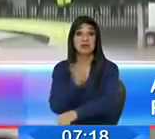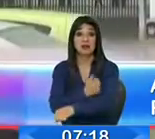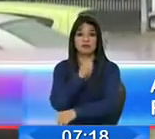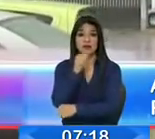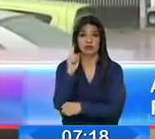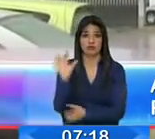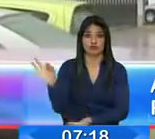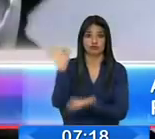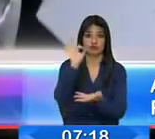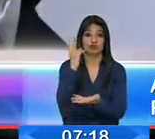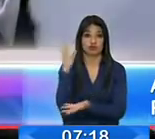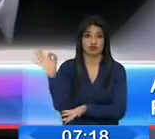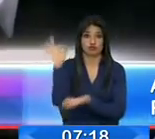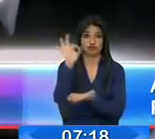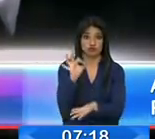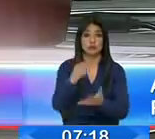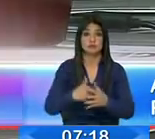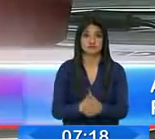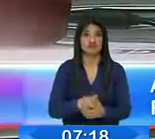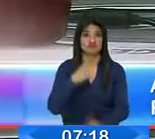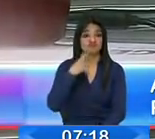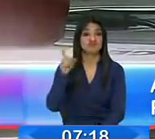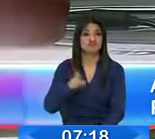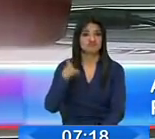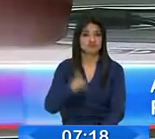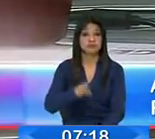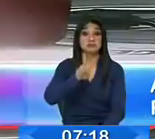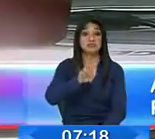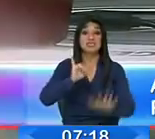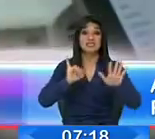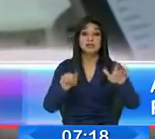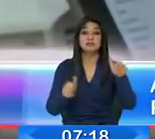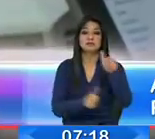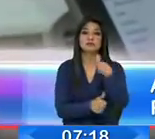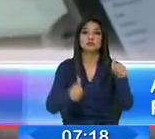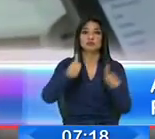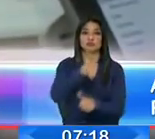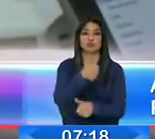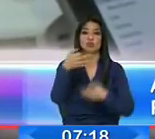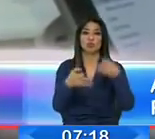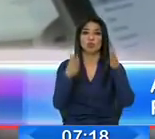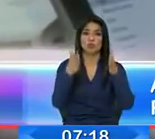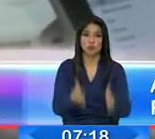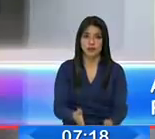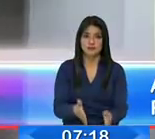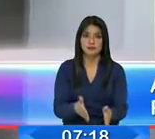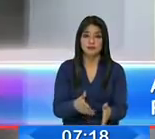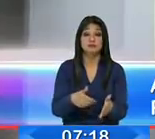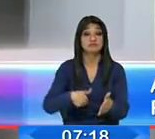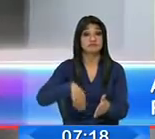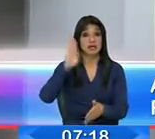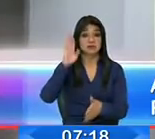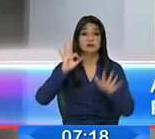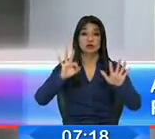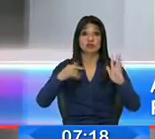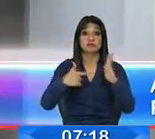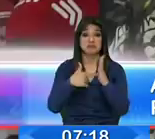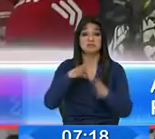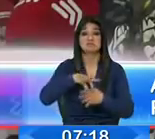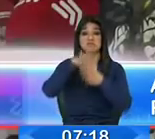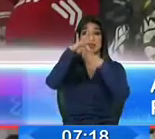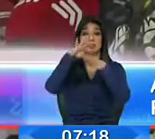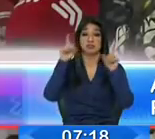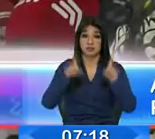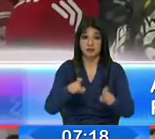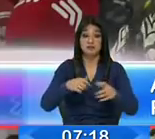titulares. Aguirre sostuvo que son necesarios al menos 26 conjueces para despachar las más de 8.000 causas pendientes. Yo